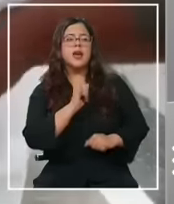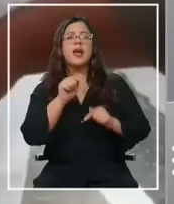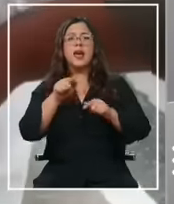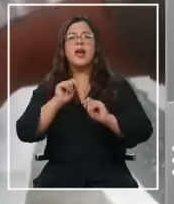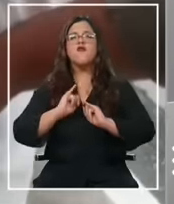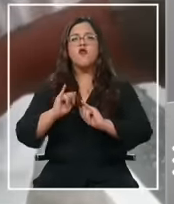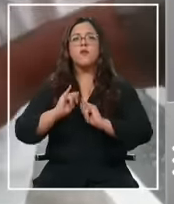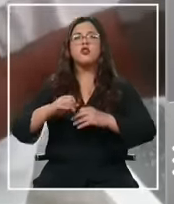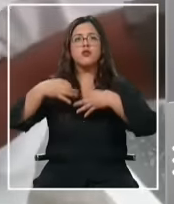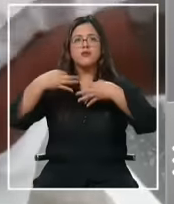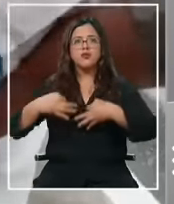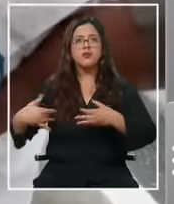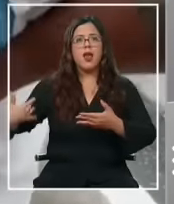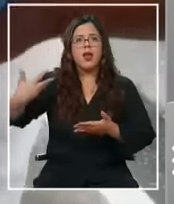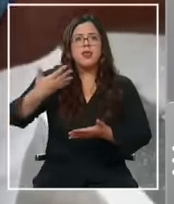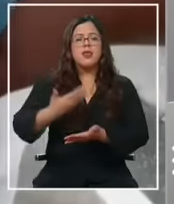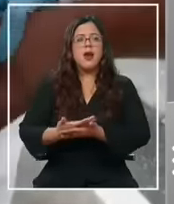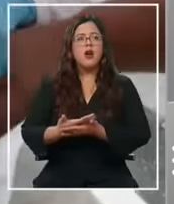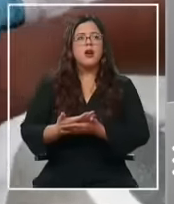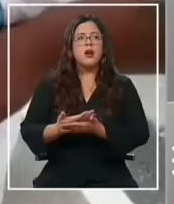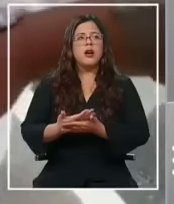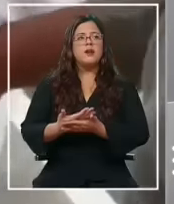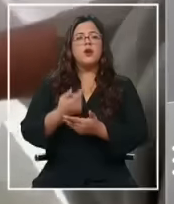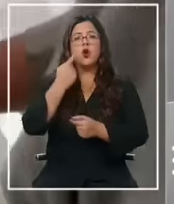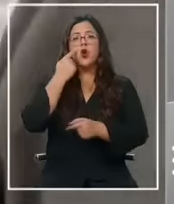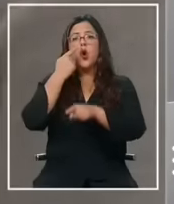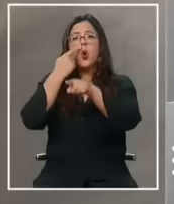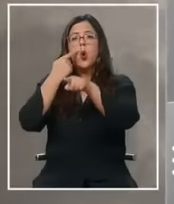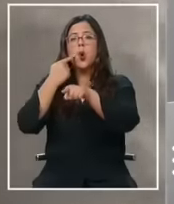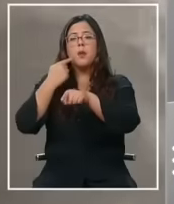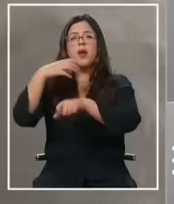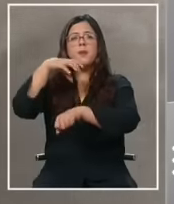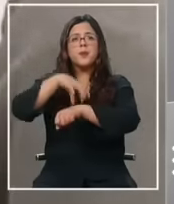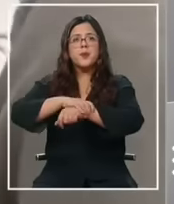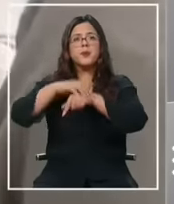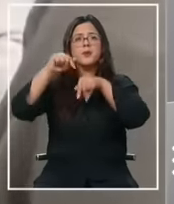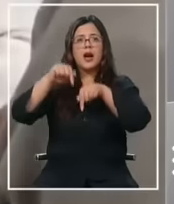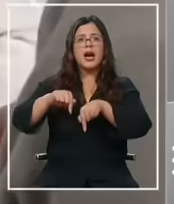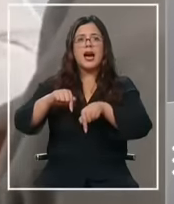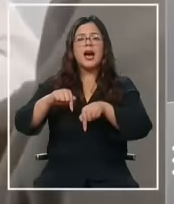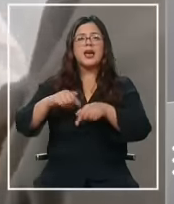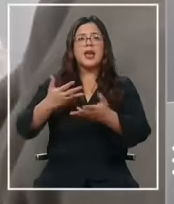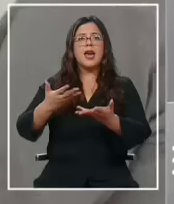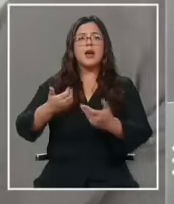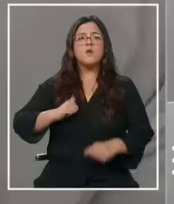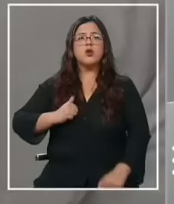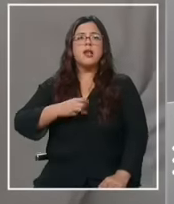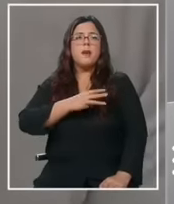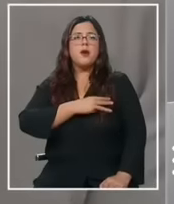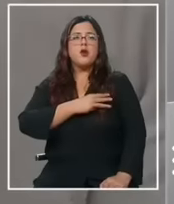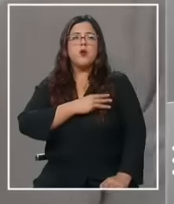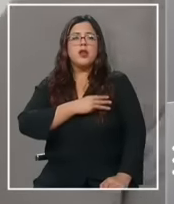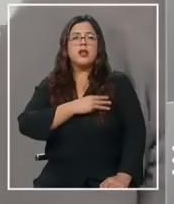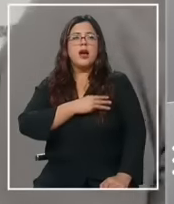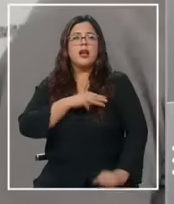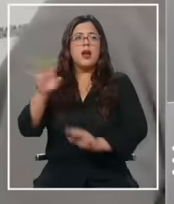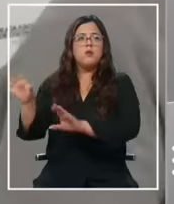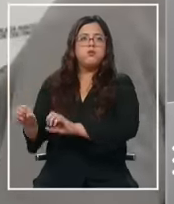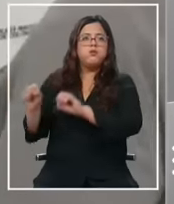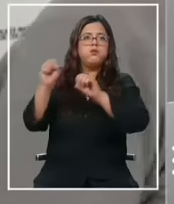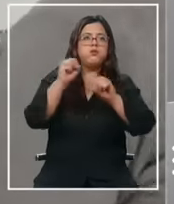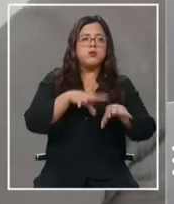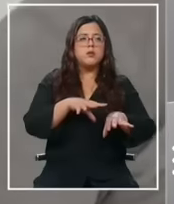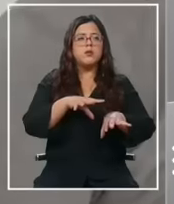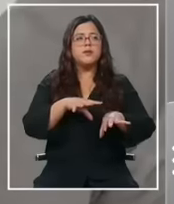esa es la información que se tiene hasta ahora. Como usted bien lo dice, él se encuentra recluido aquí en las instalaciones de la Policía Metropolitana de Popayán. Acá fue traído inmediatamente después de su